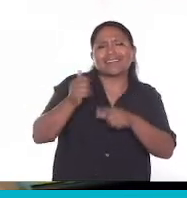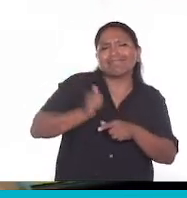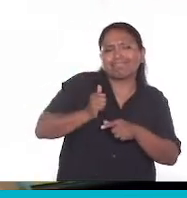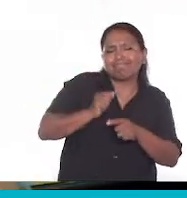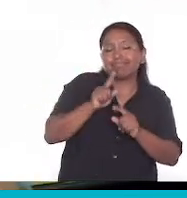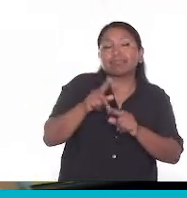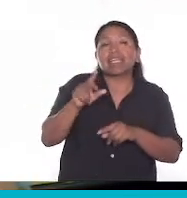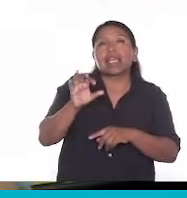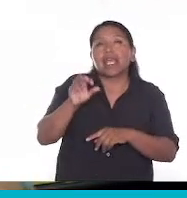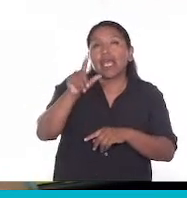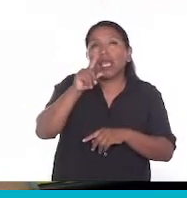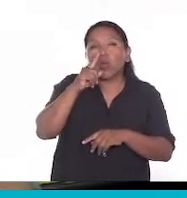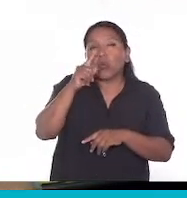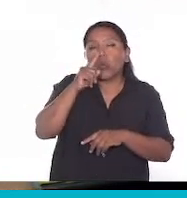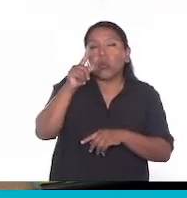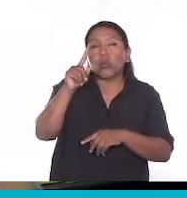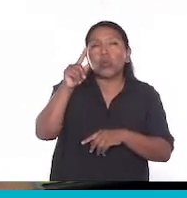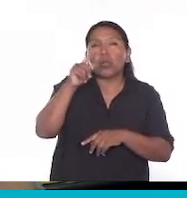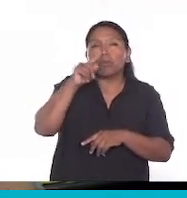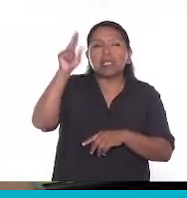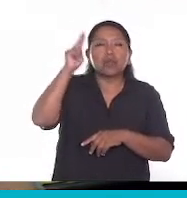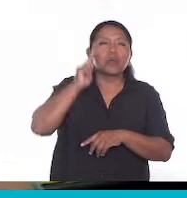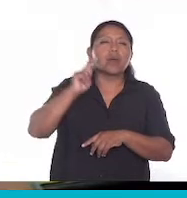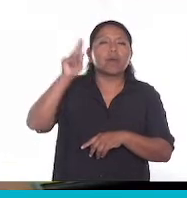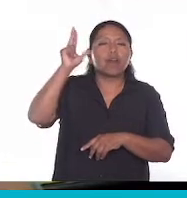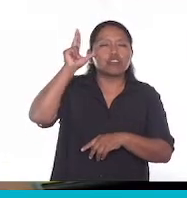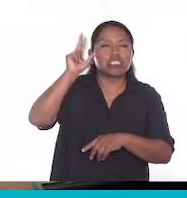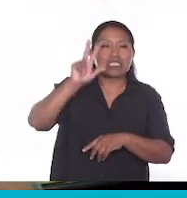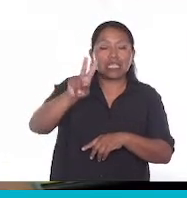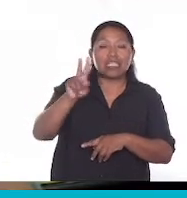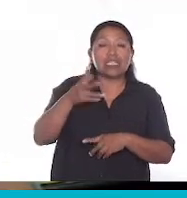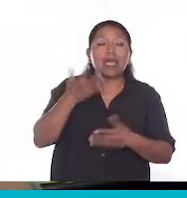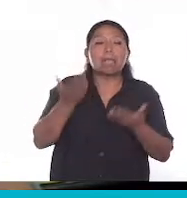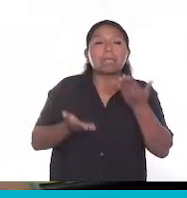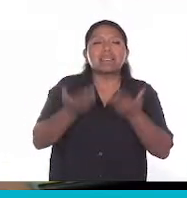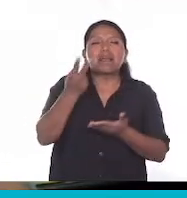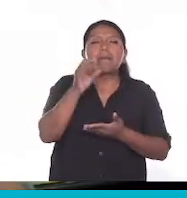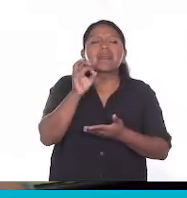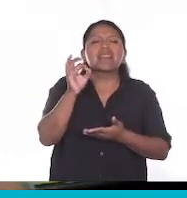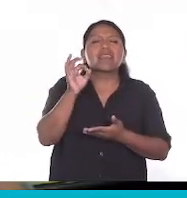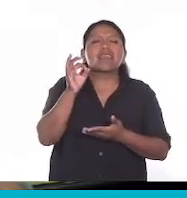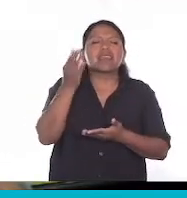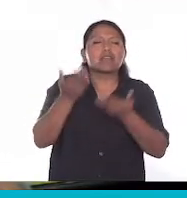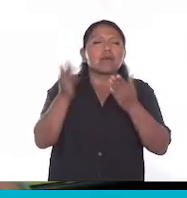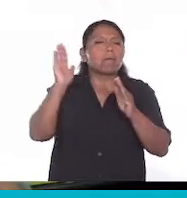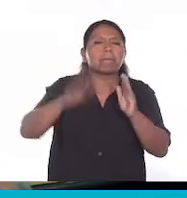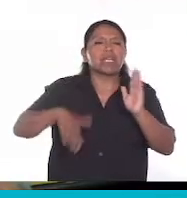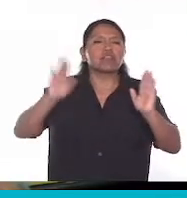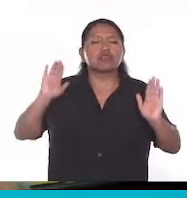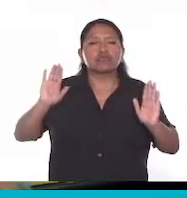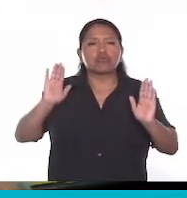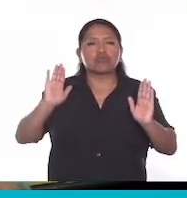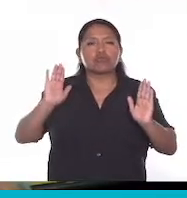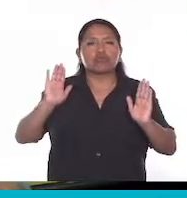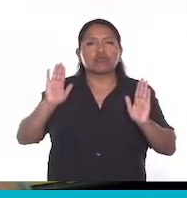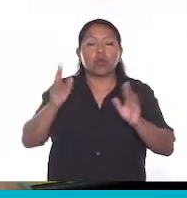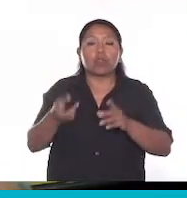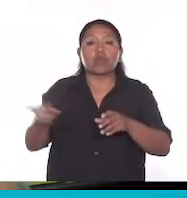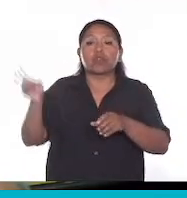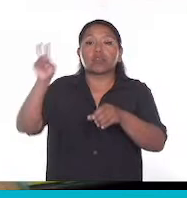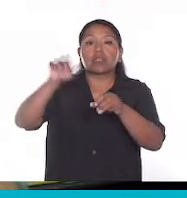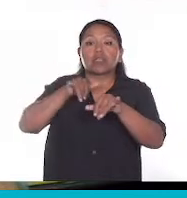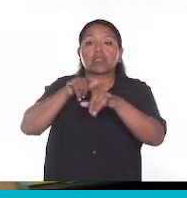del 82 ya pesaba 20 kilos menos que lo que pesaba cuando se subió al avión que lo